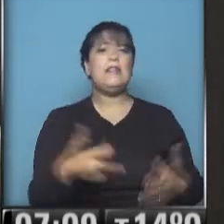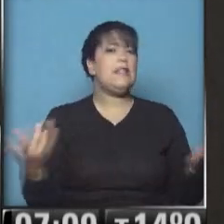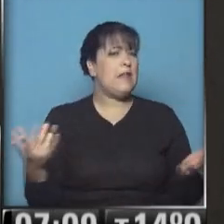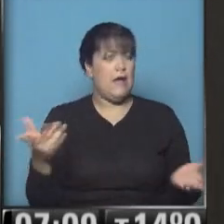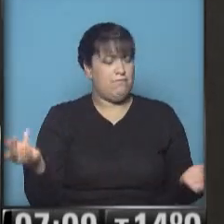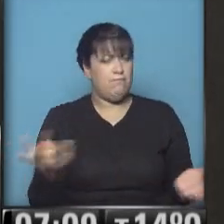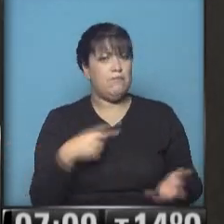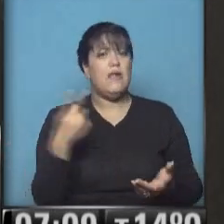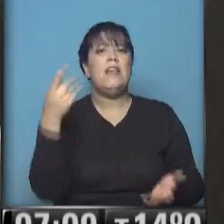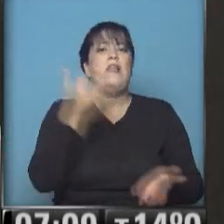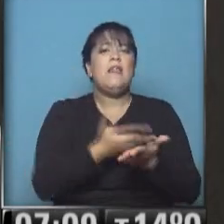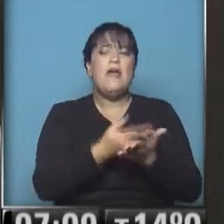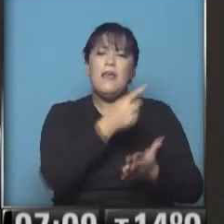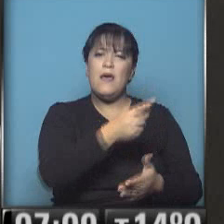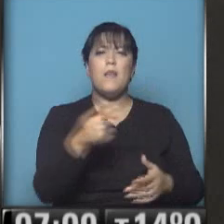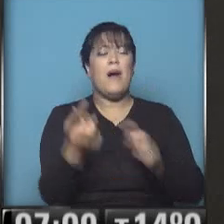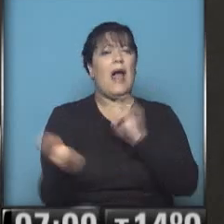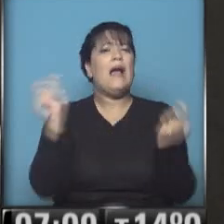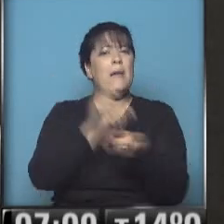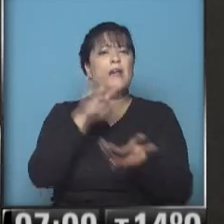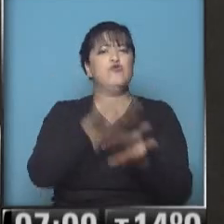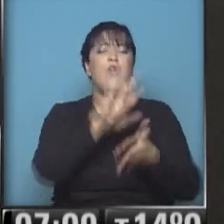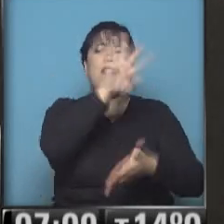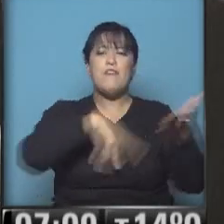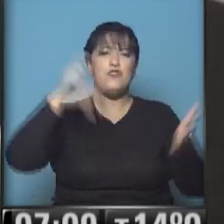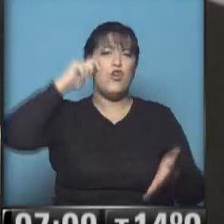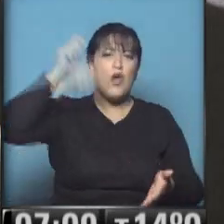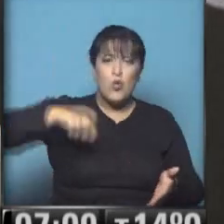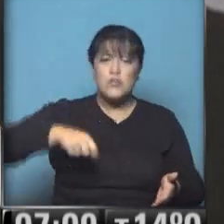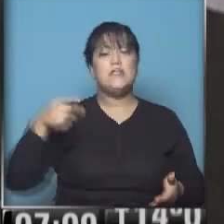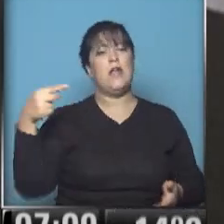plasmó en medidas de peso para revertir los fallos judiciales contra nuestro país.